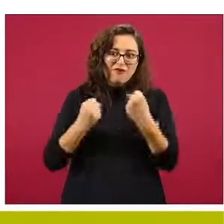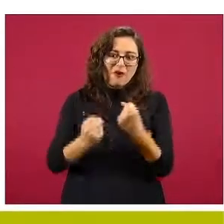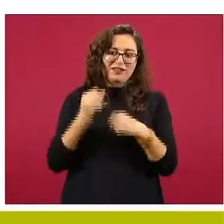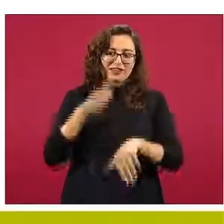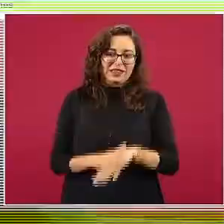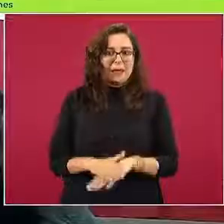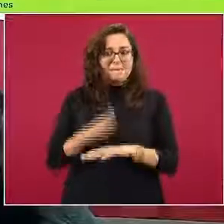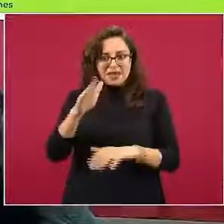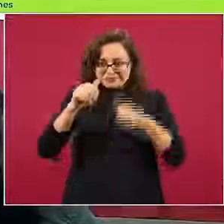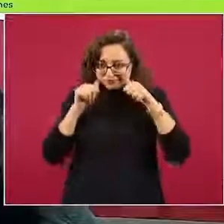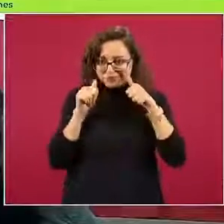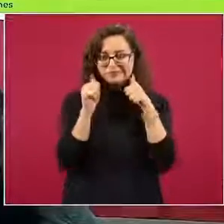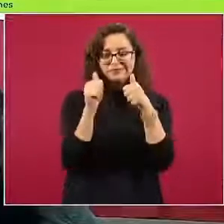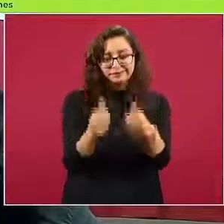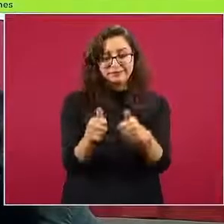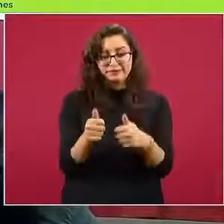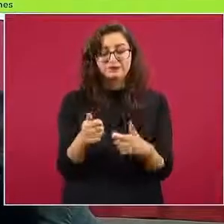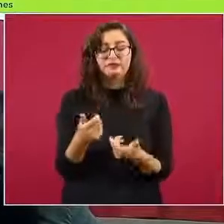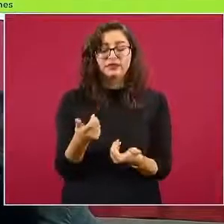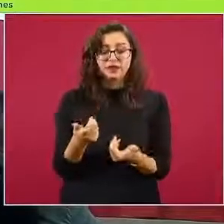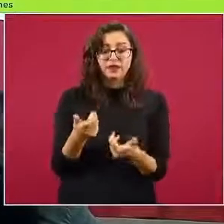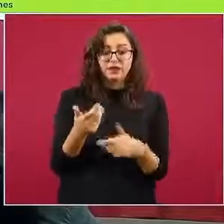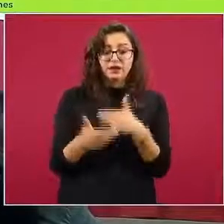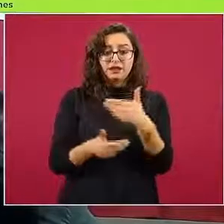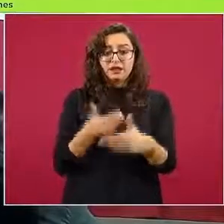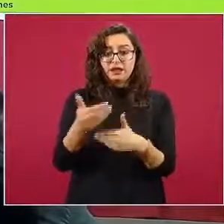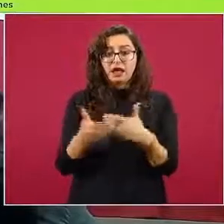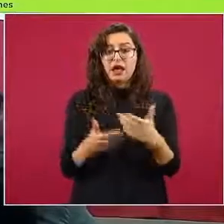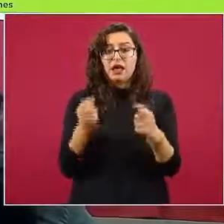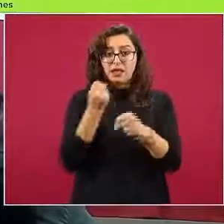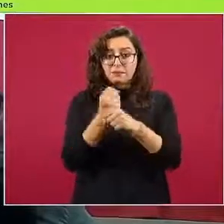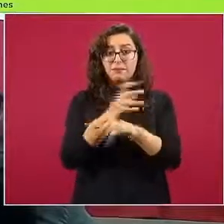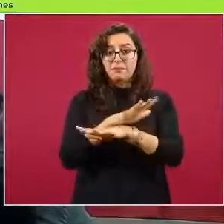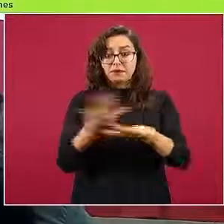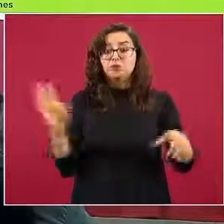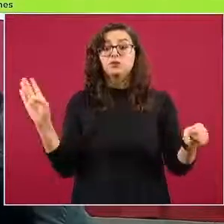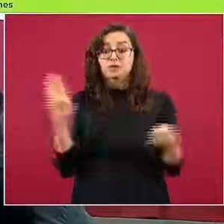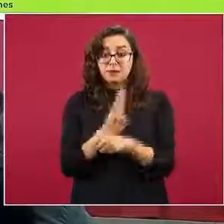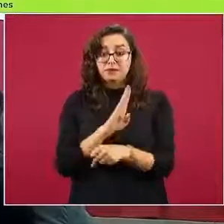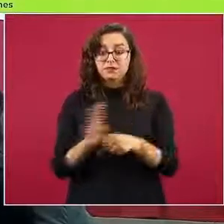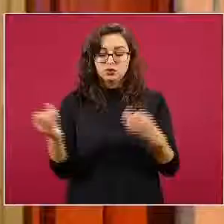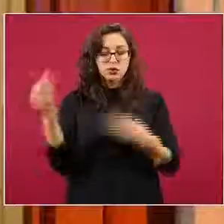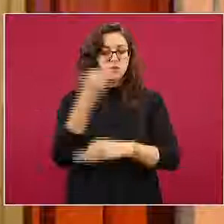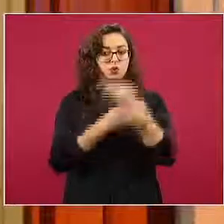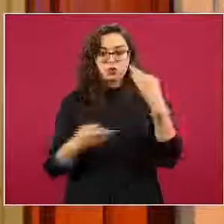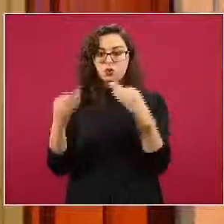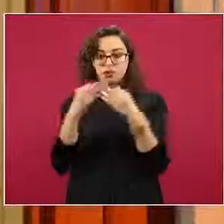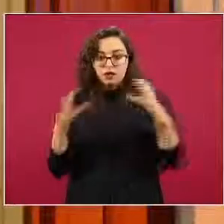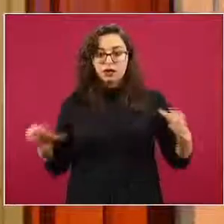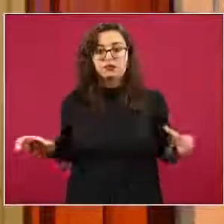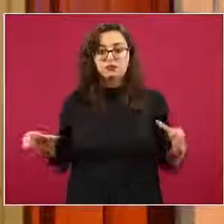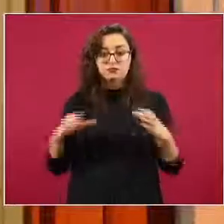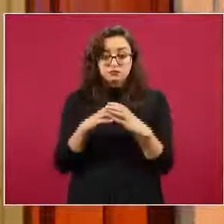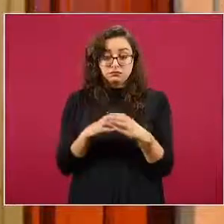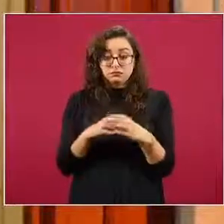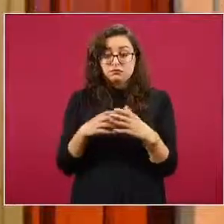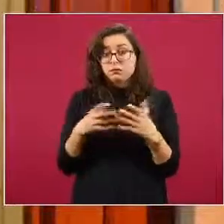estas mismas acciones. Y esto va a ser un aumento en el impacto y beneficio de la comunidad, y no